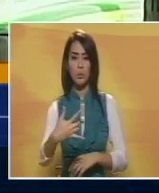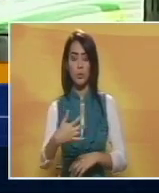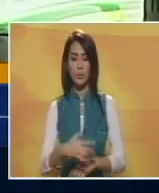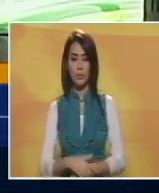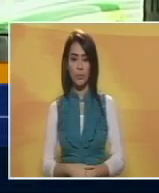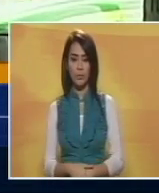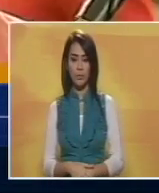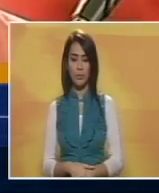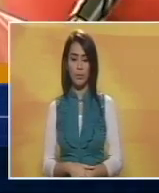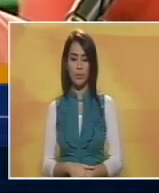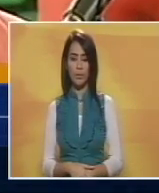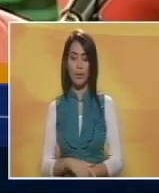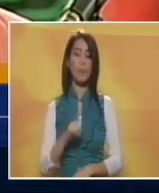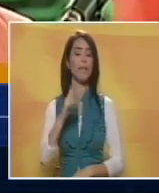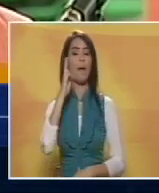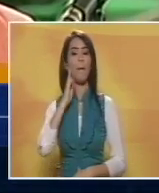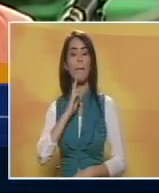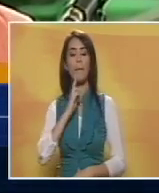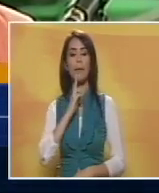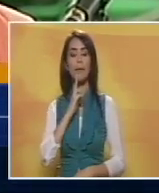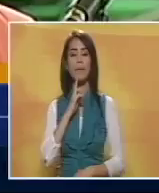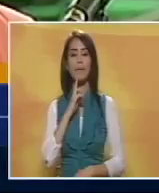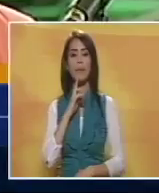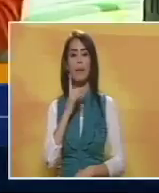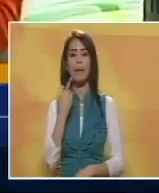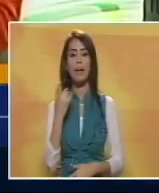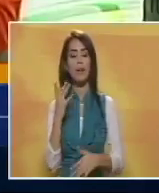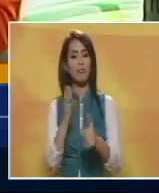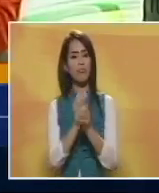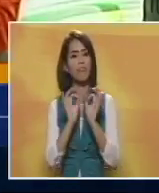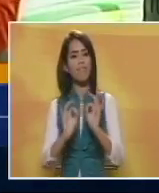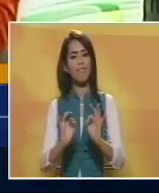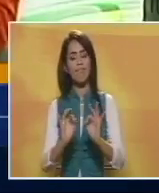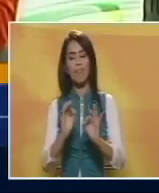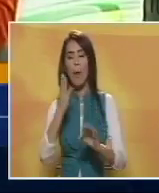al inmenso Estado Bolívar en la gran zona de